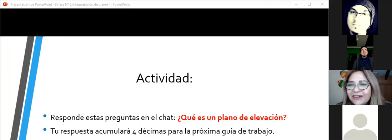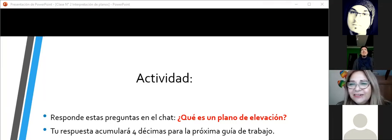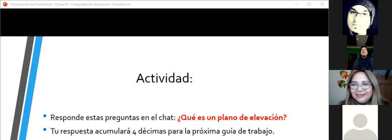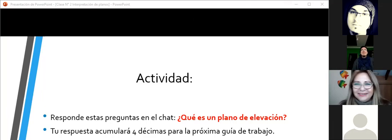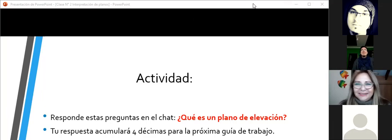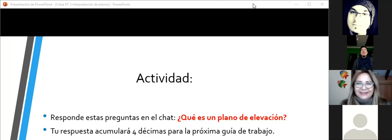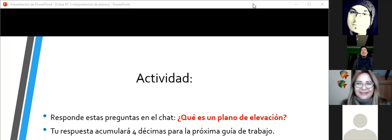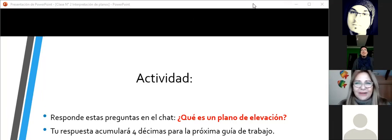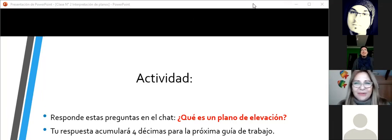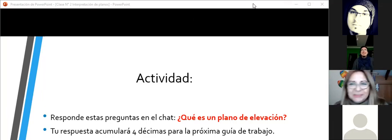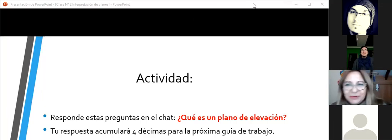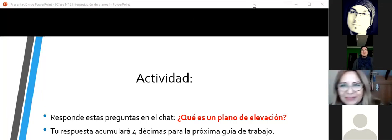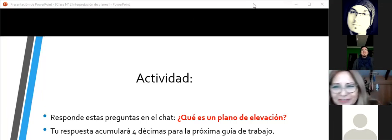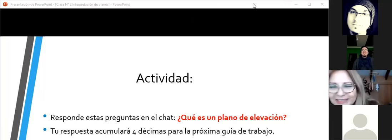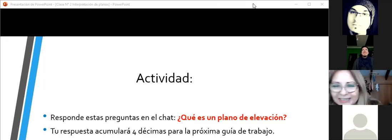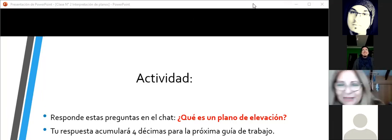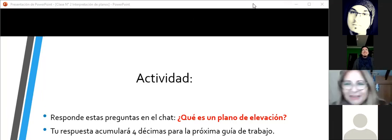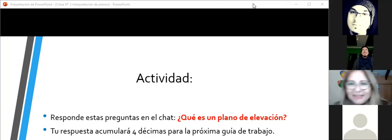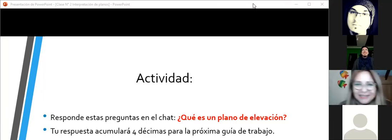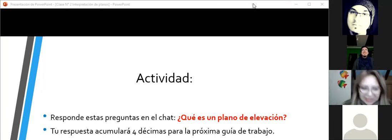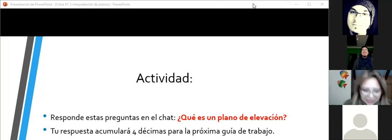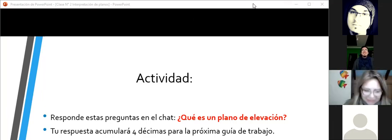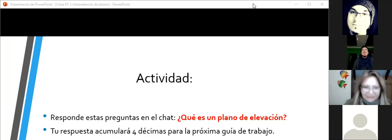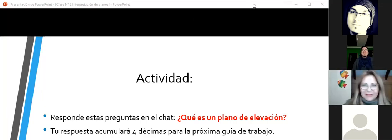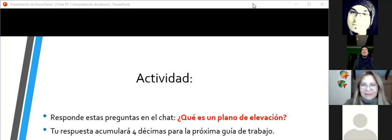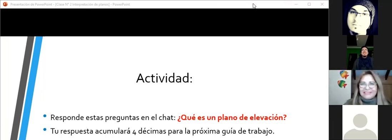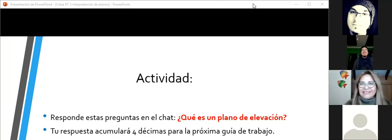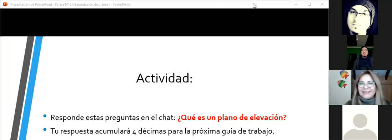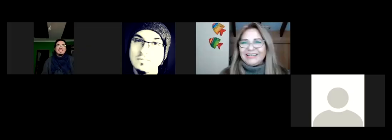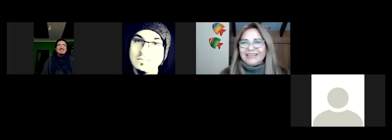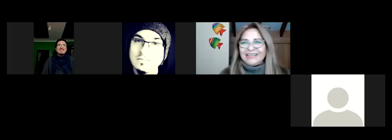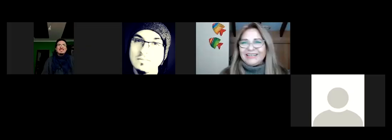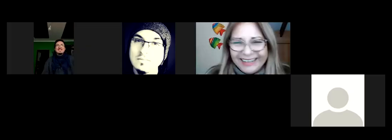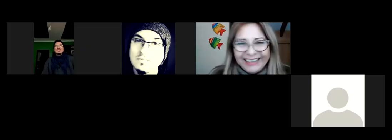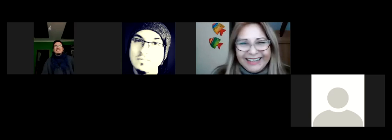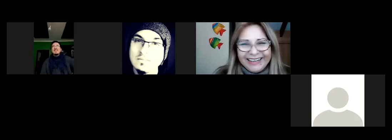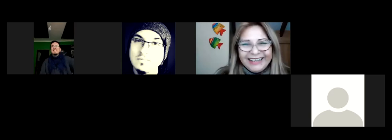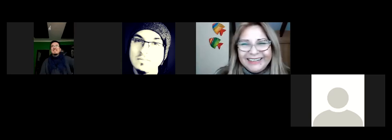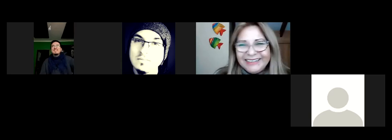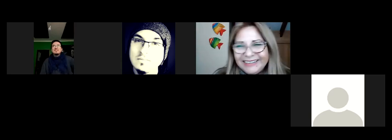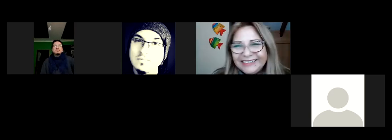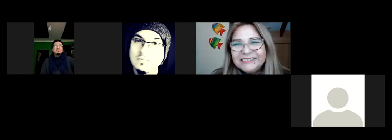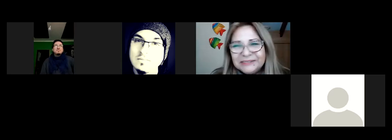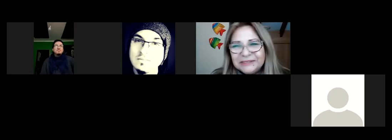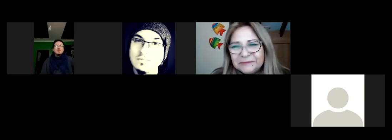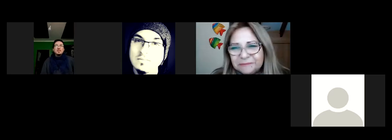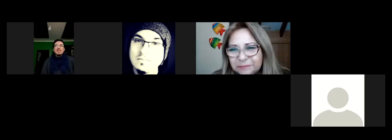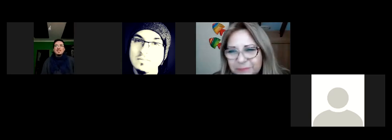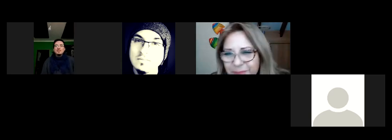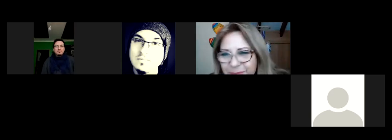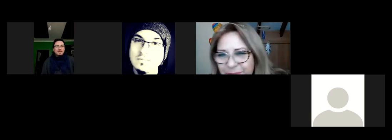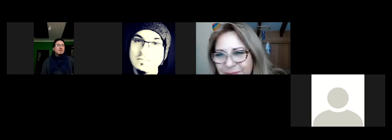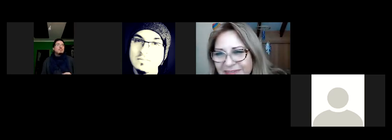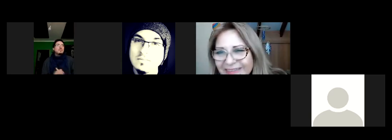un ganamos. asado. Acuérdense, profe Jonathan, que está pendiente si volvemos a la presencialidad. Así, un